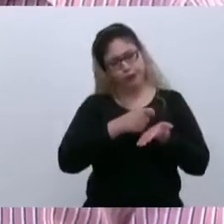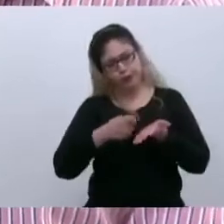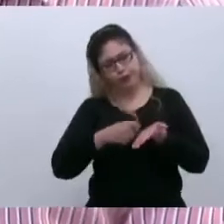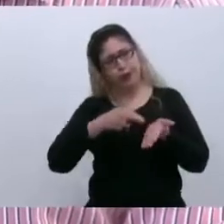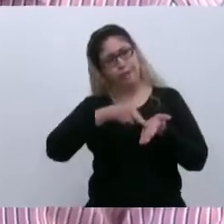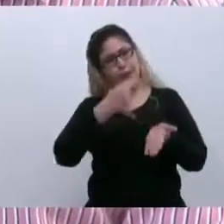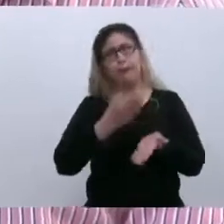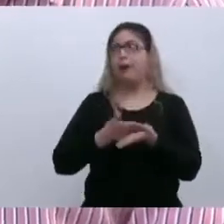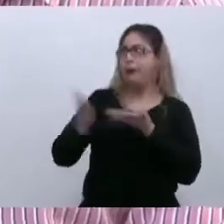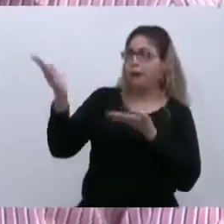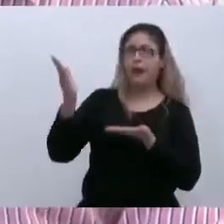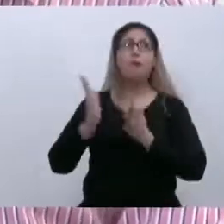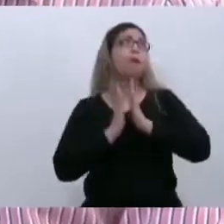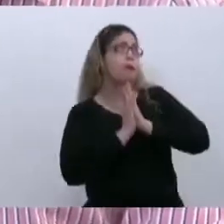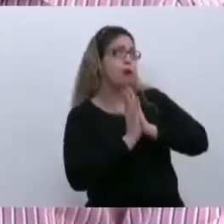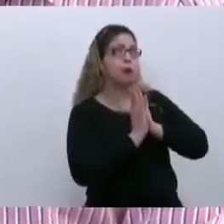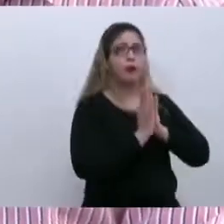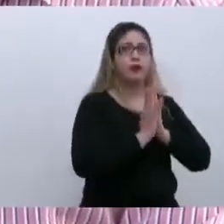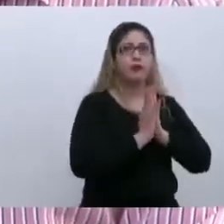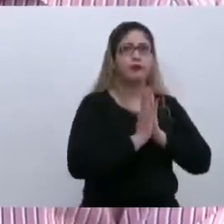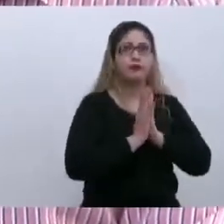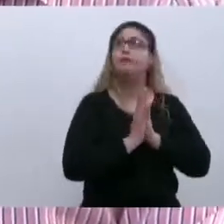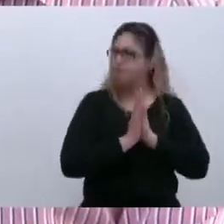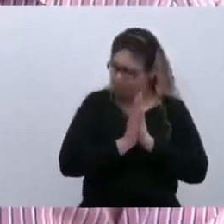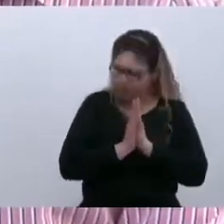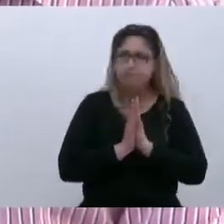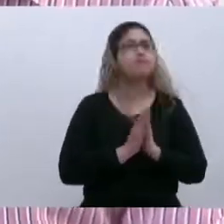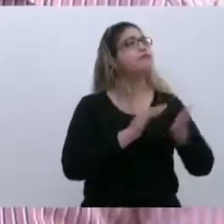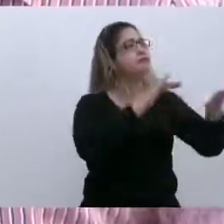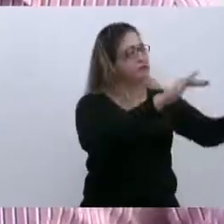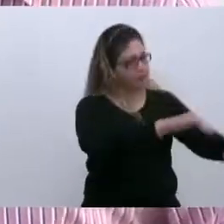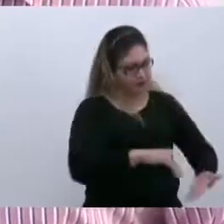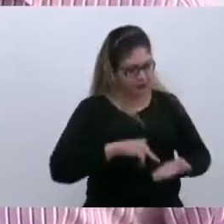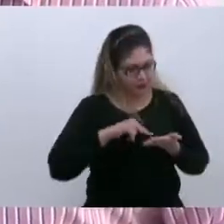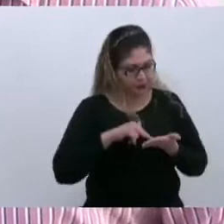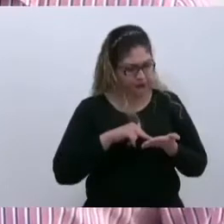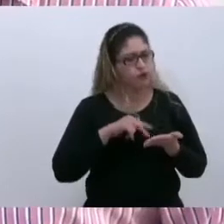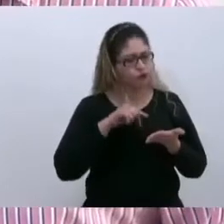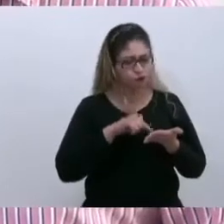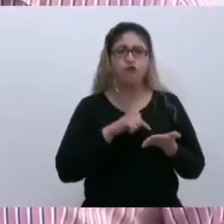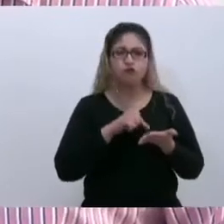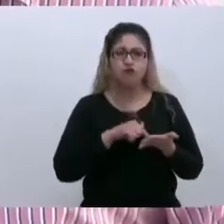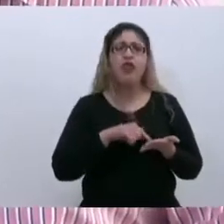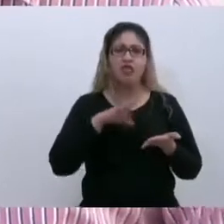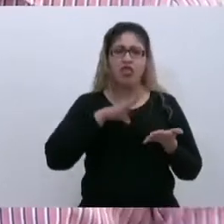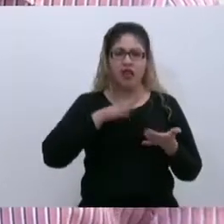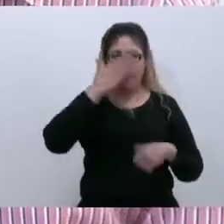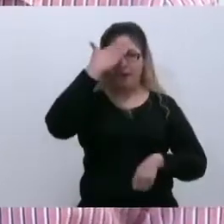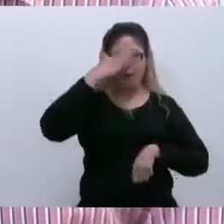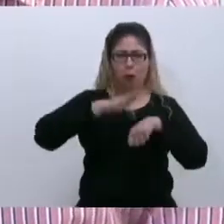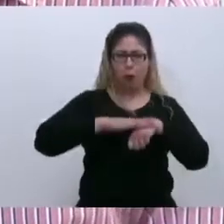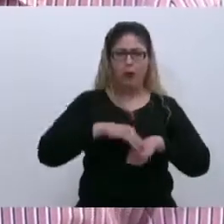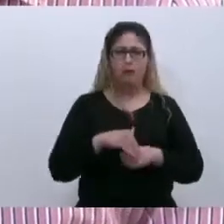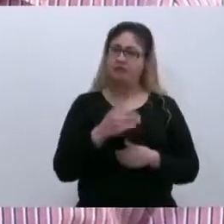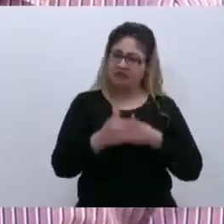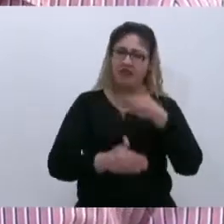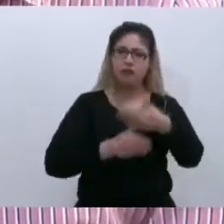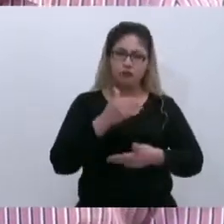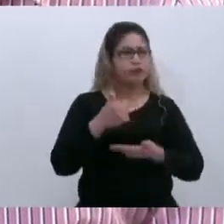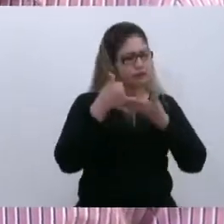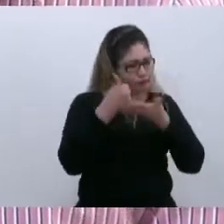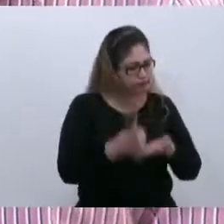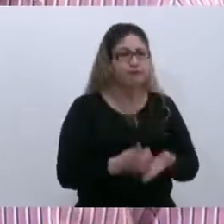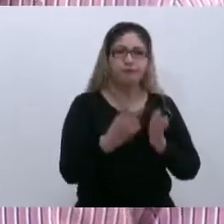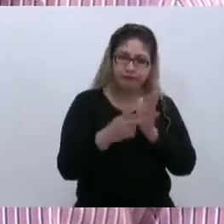seguir trabajando en beneficio del pueblo de Durango. También